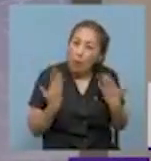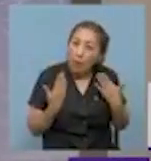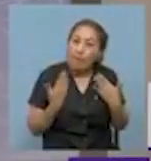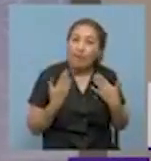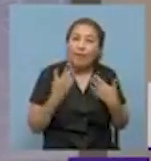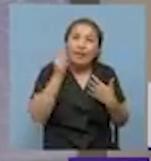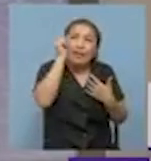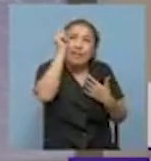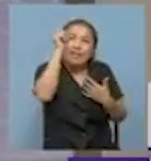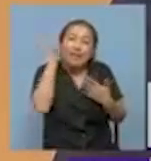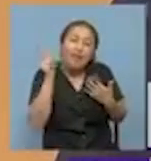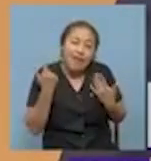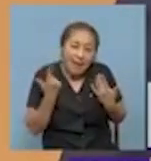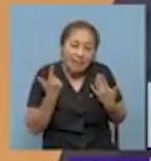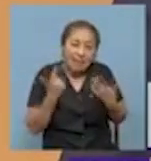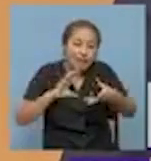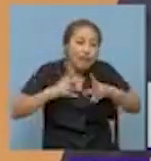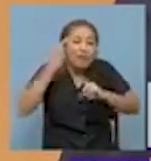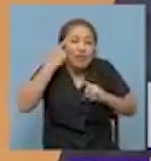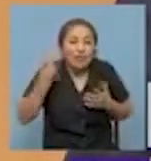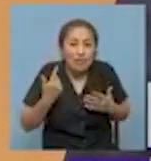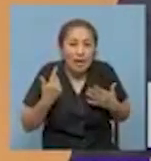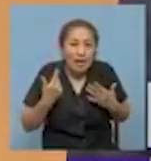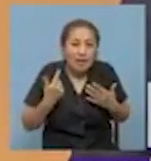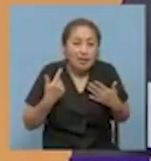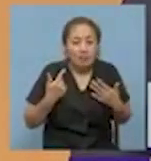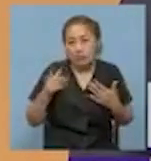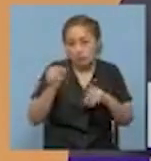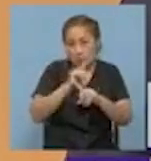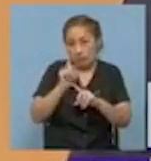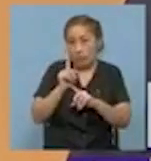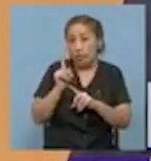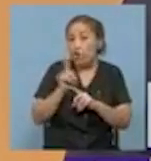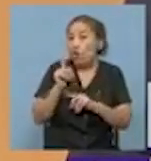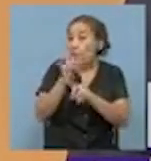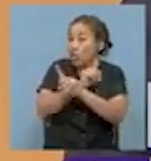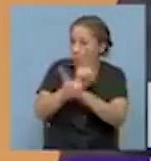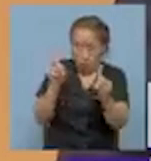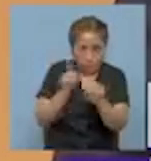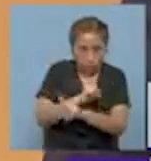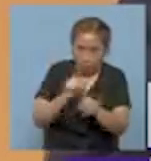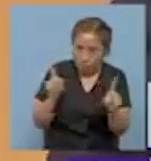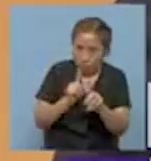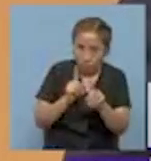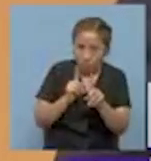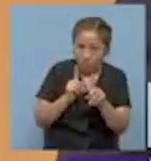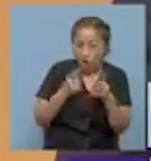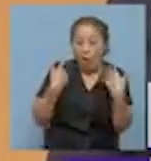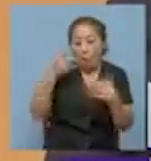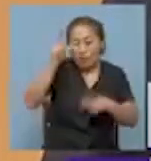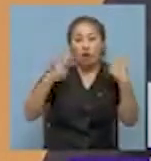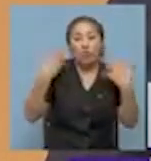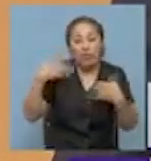ideología de género bueno dar ideología de género queremos que no estén el que no la dé aunque estén preparados